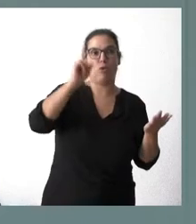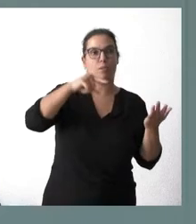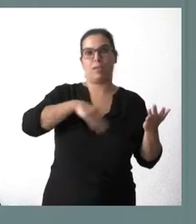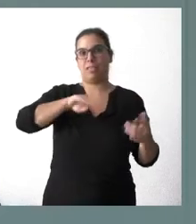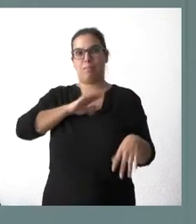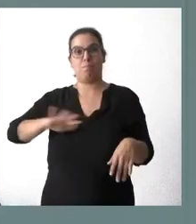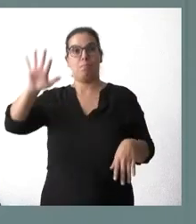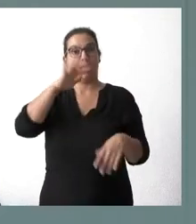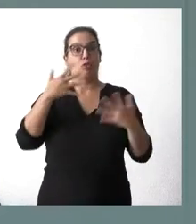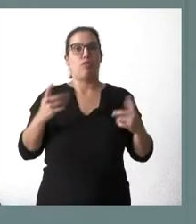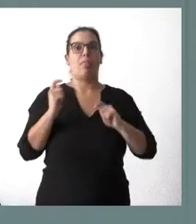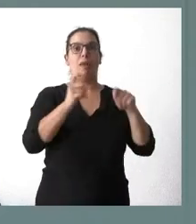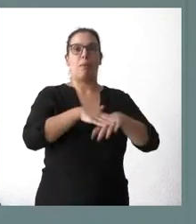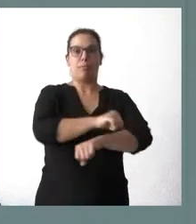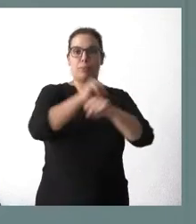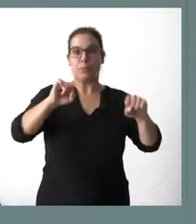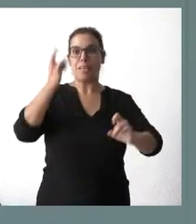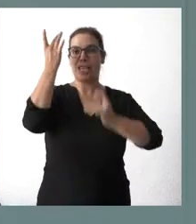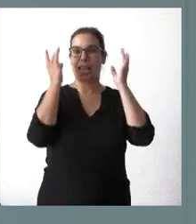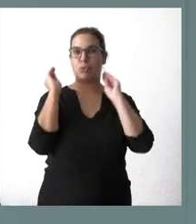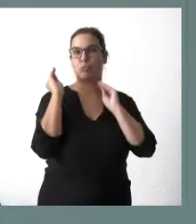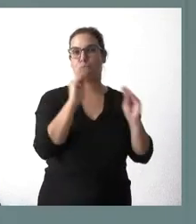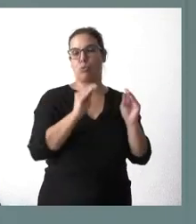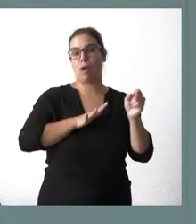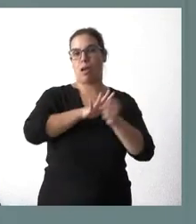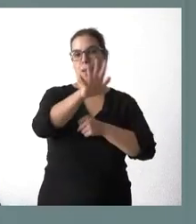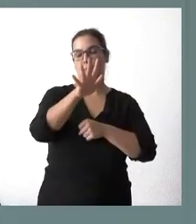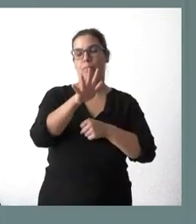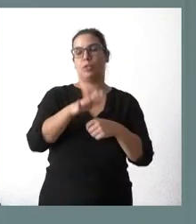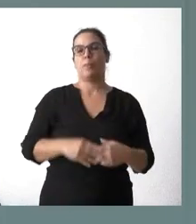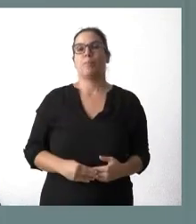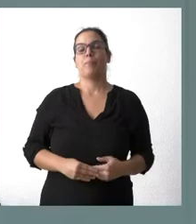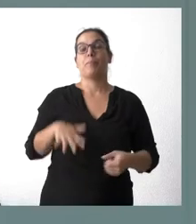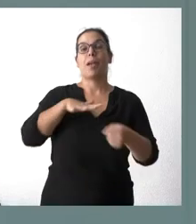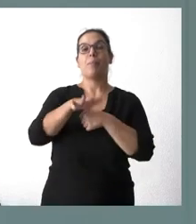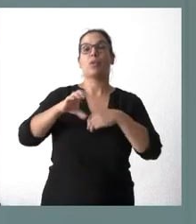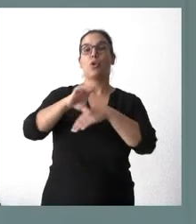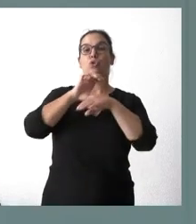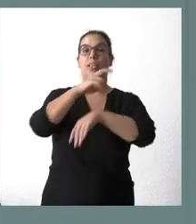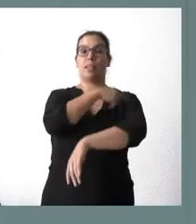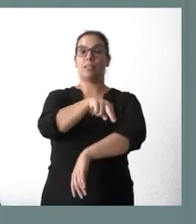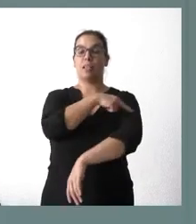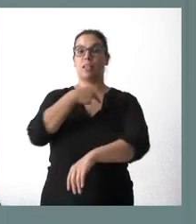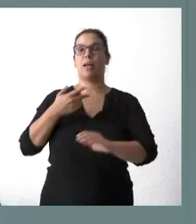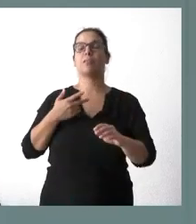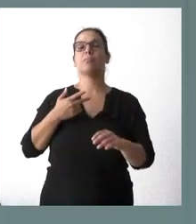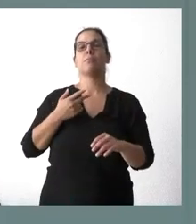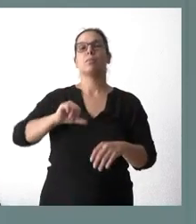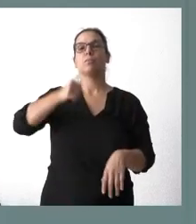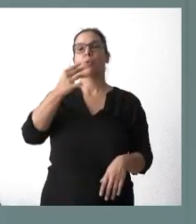lo que viene es a fortalecer esta iniciativa en este ámbito. En el ámbito de la Consejería de Sanidad, hablamos de 46